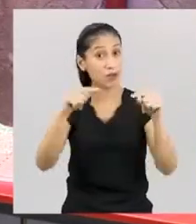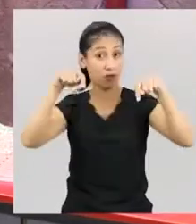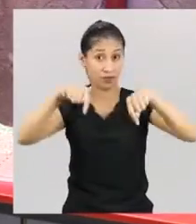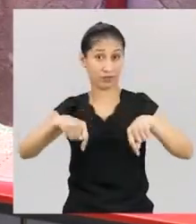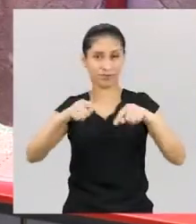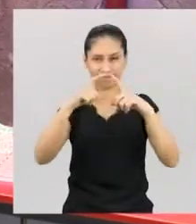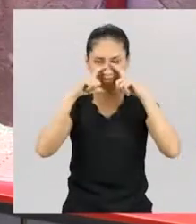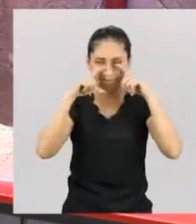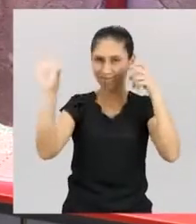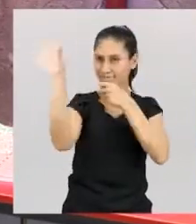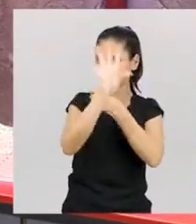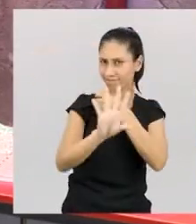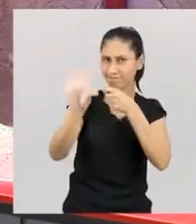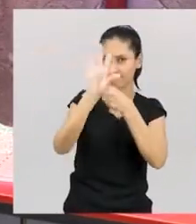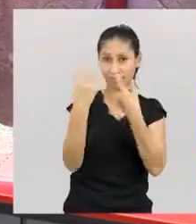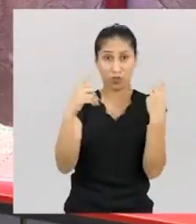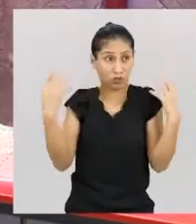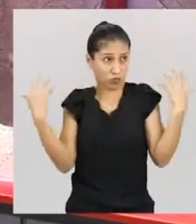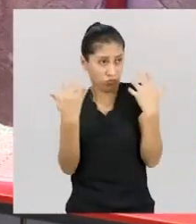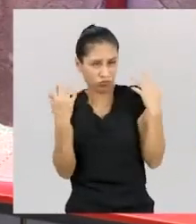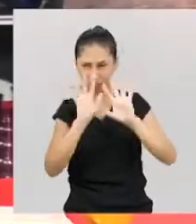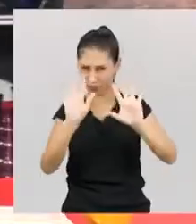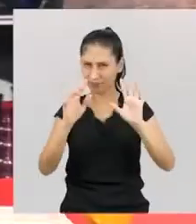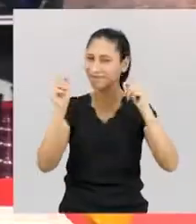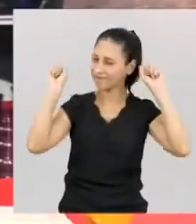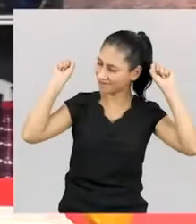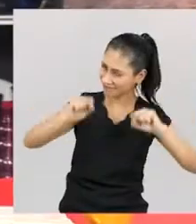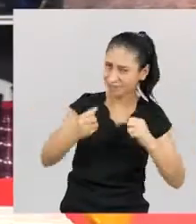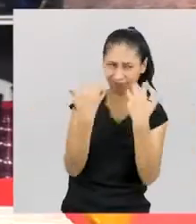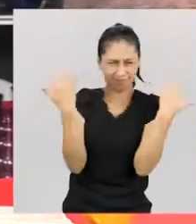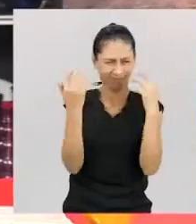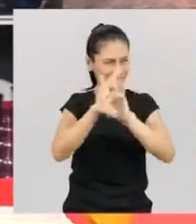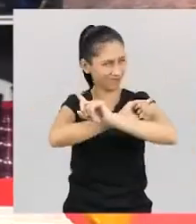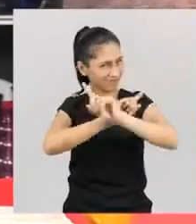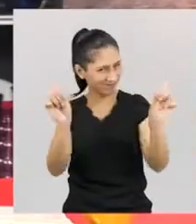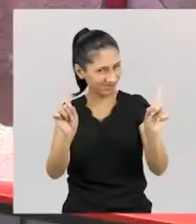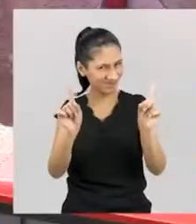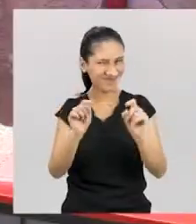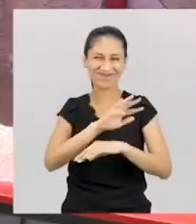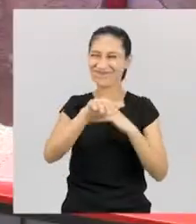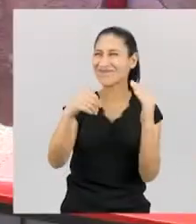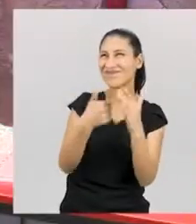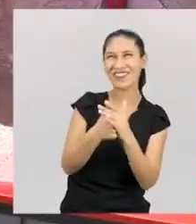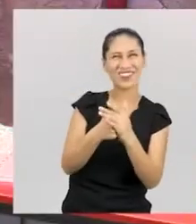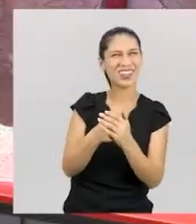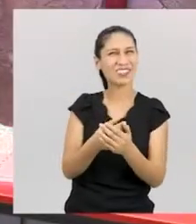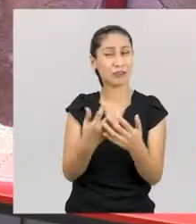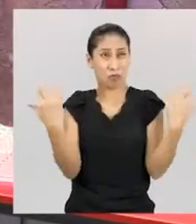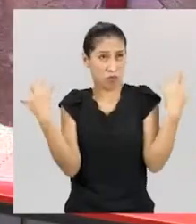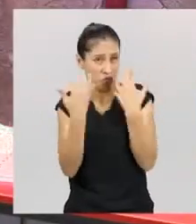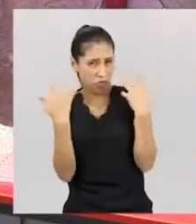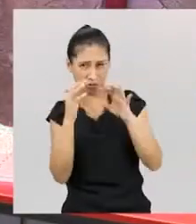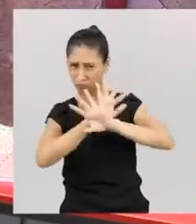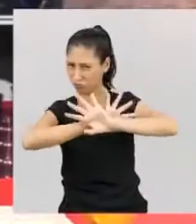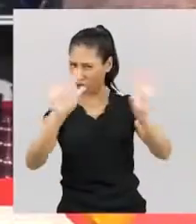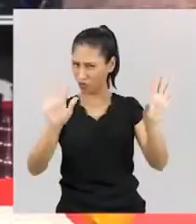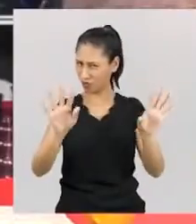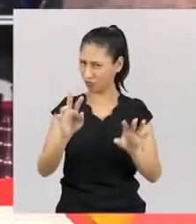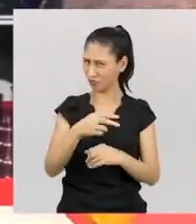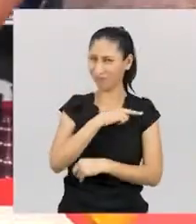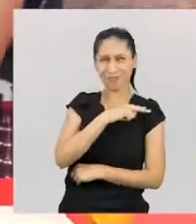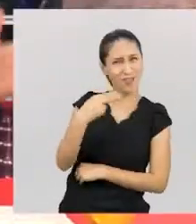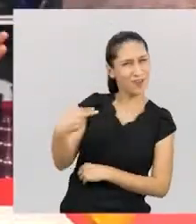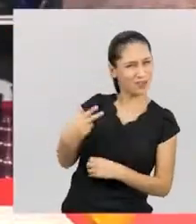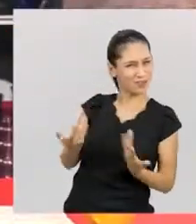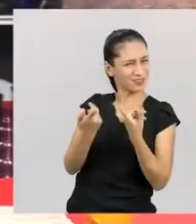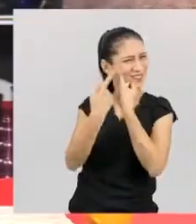vivir bien protegidos, pero sin miedo. Así es, sin miedo. Somos una generación sin miedo, Joaquín.